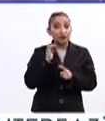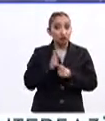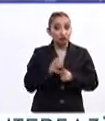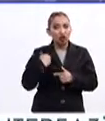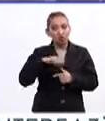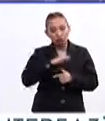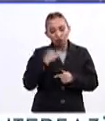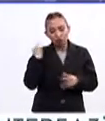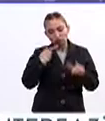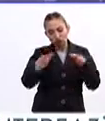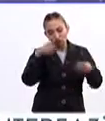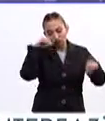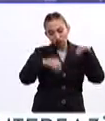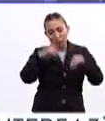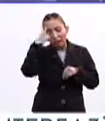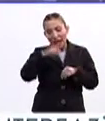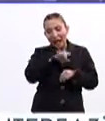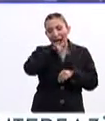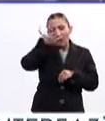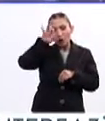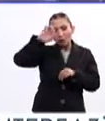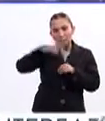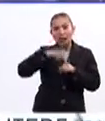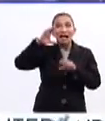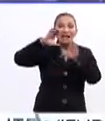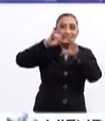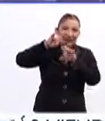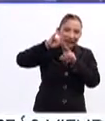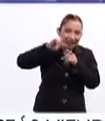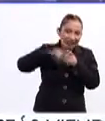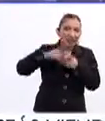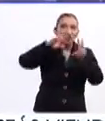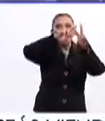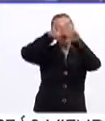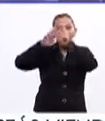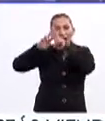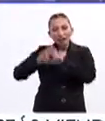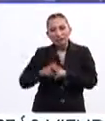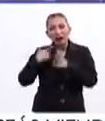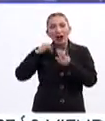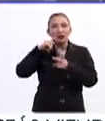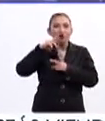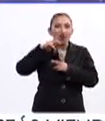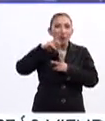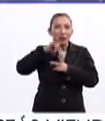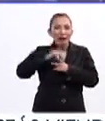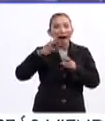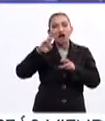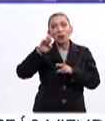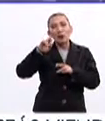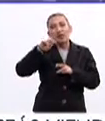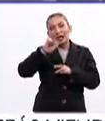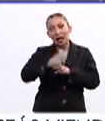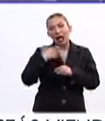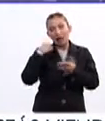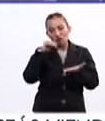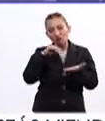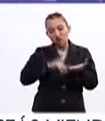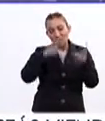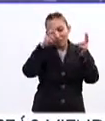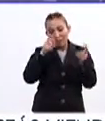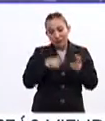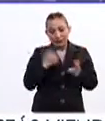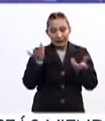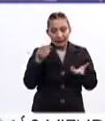hemos adaptado a la parte aeroespacial, lo que son satélites, lo que son constelaciones, astronomía, robótica. Entonces cada uno de estos temas